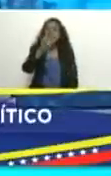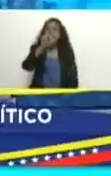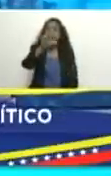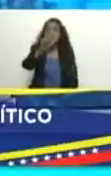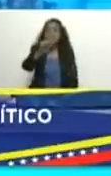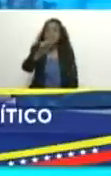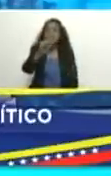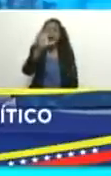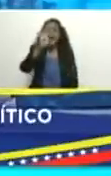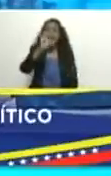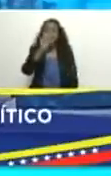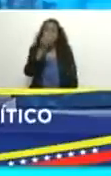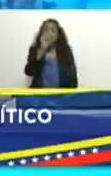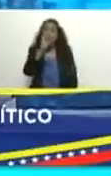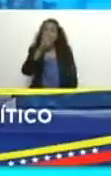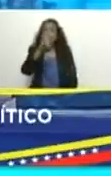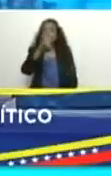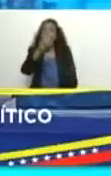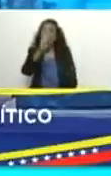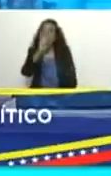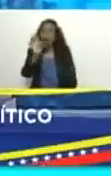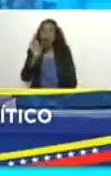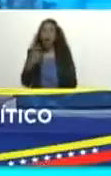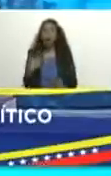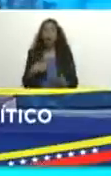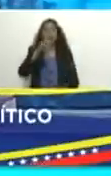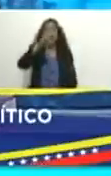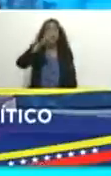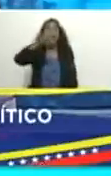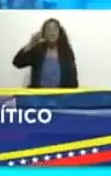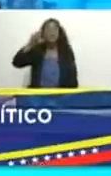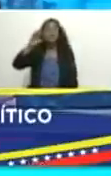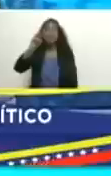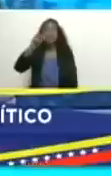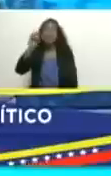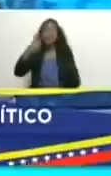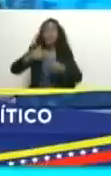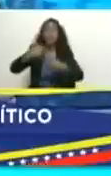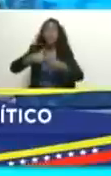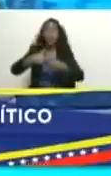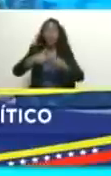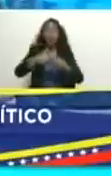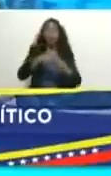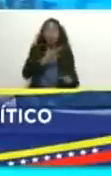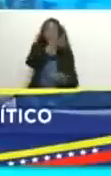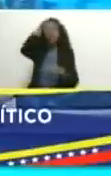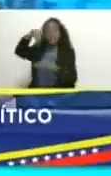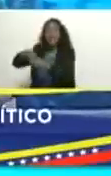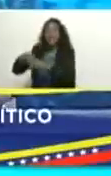agresión del gobierno de la ExxonMobil, que reside en Guyana,